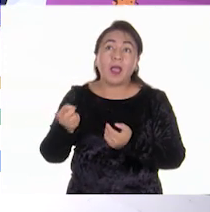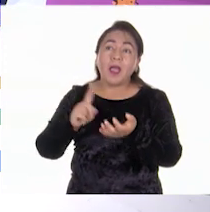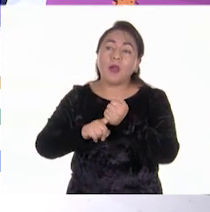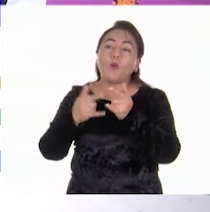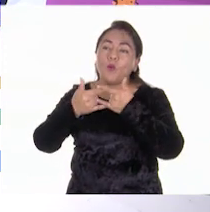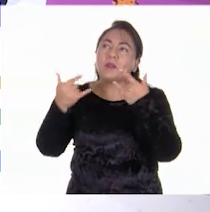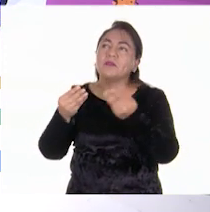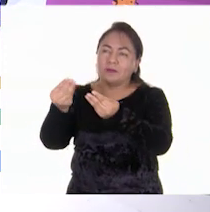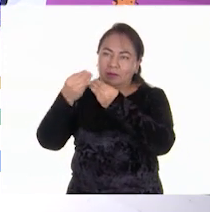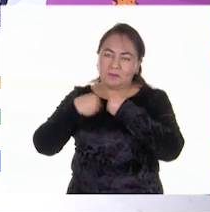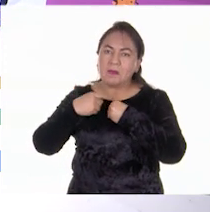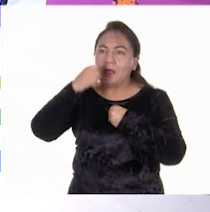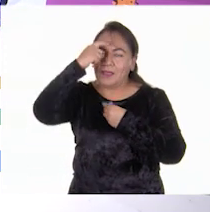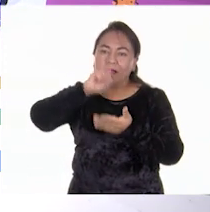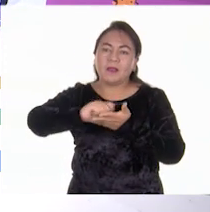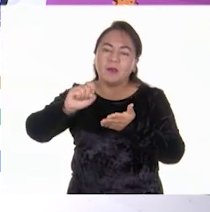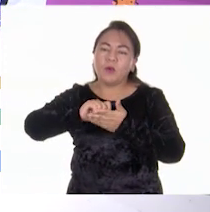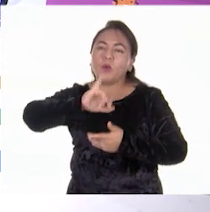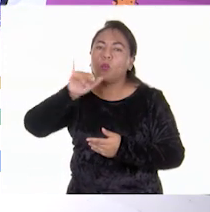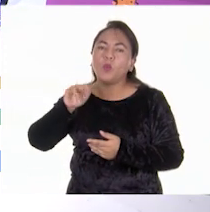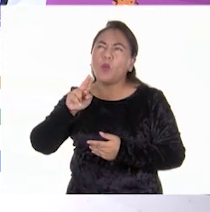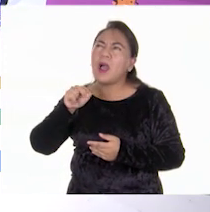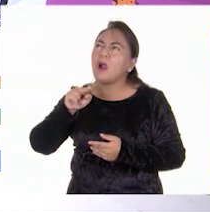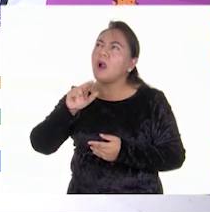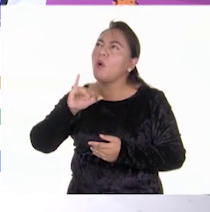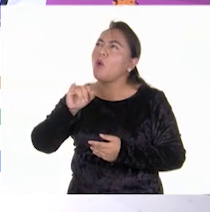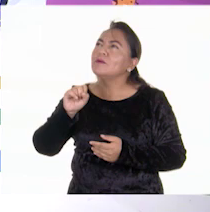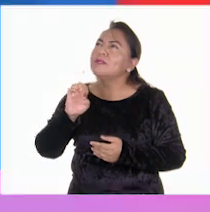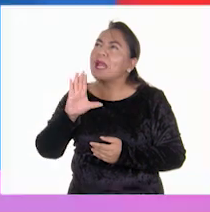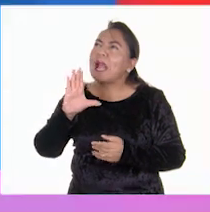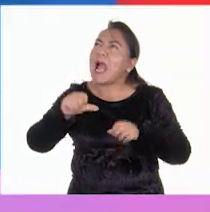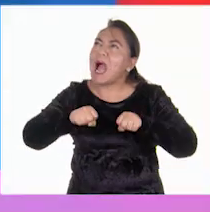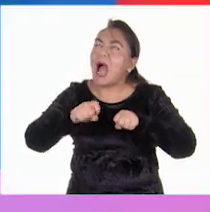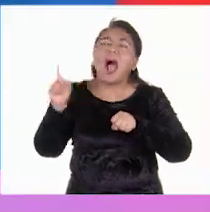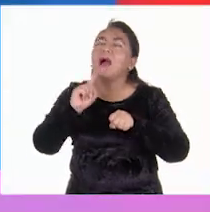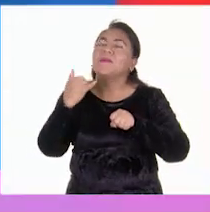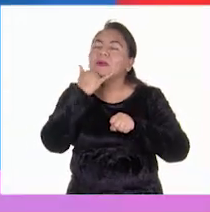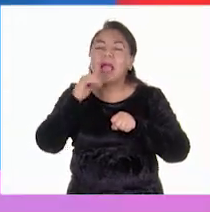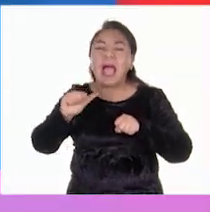unos cuentos de Juan José Carreol. Ay, digo, perdón, Arreola.